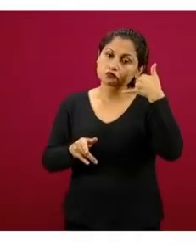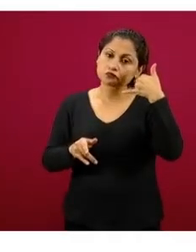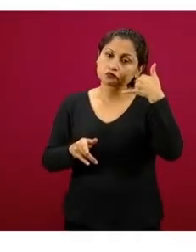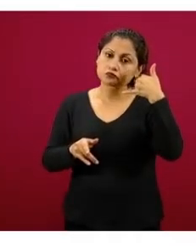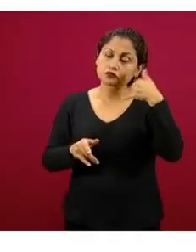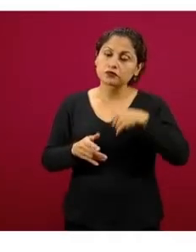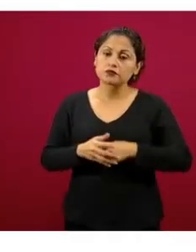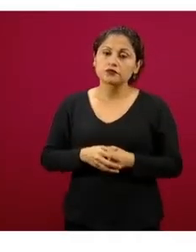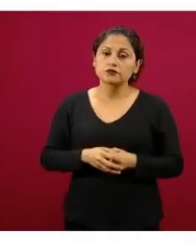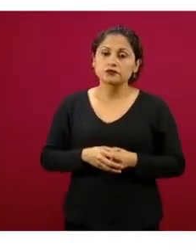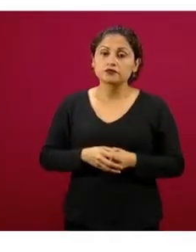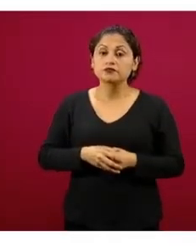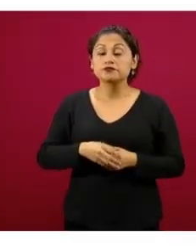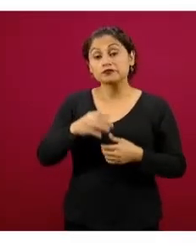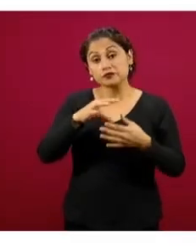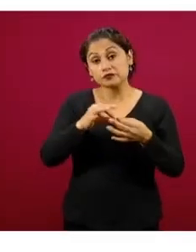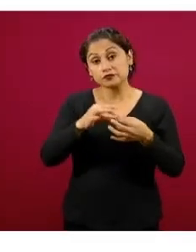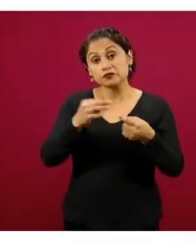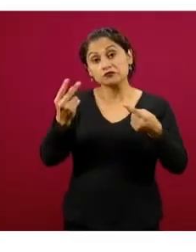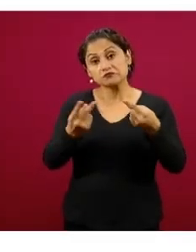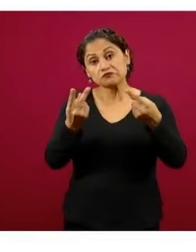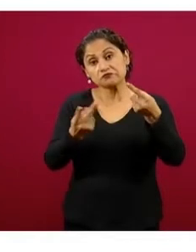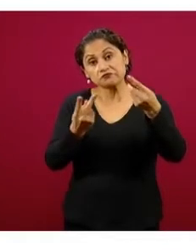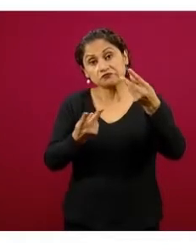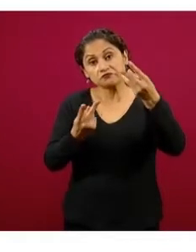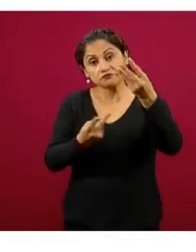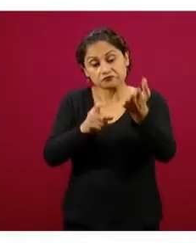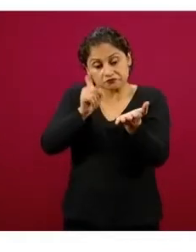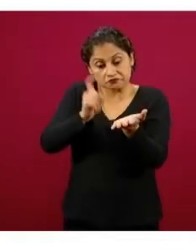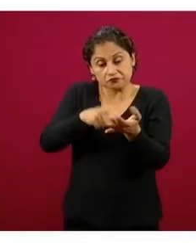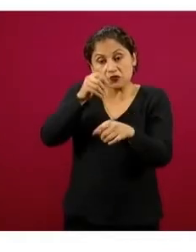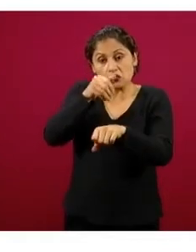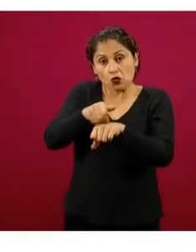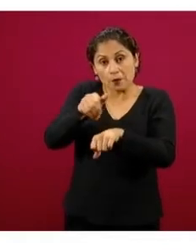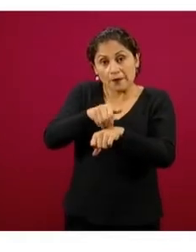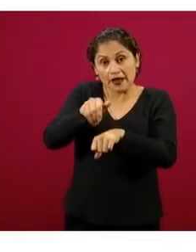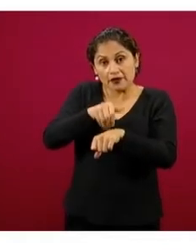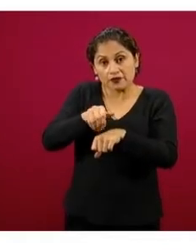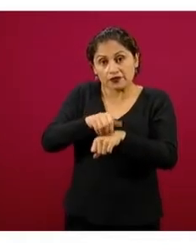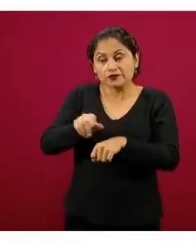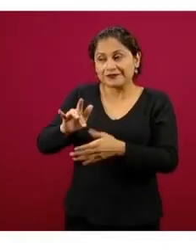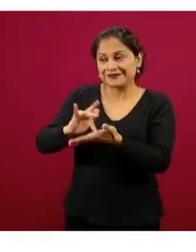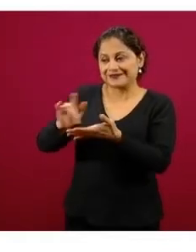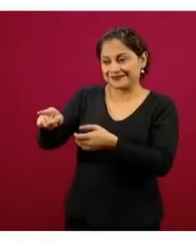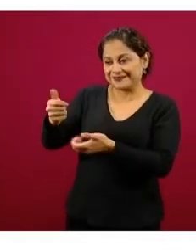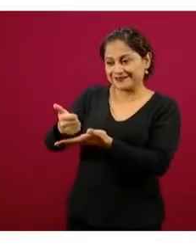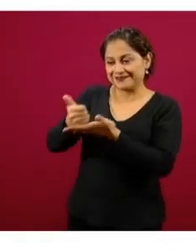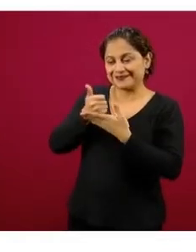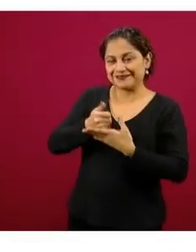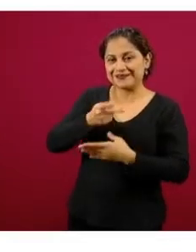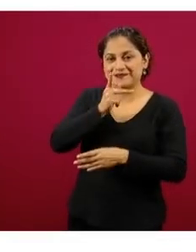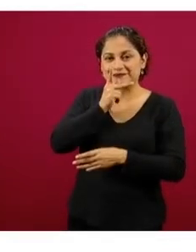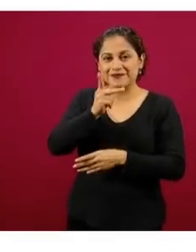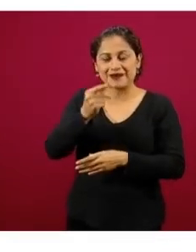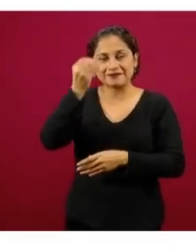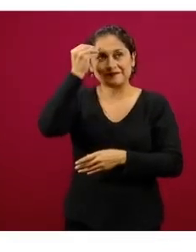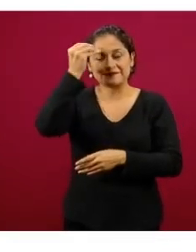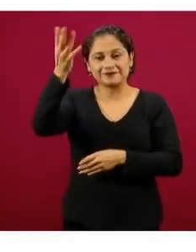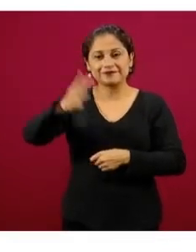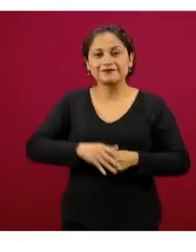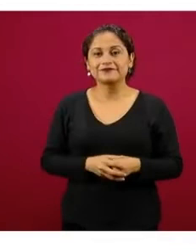las opciones válidas, gracias Poncho, de repente se nos van las palabras, de las opciones válidas,